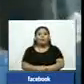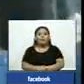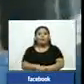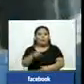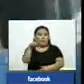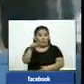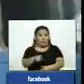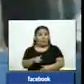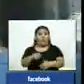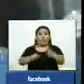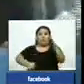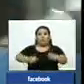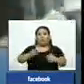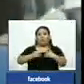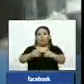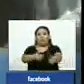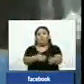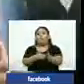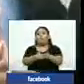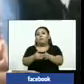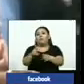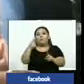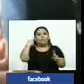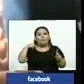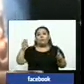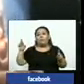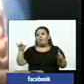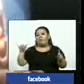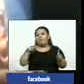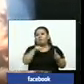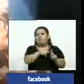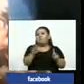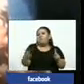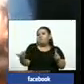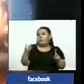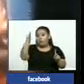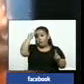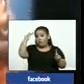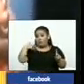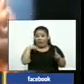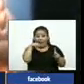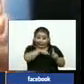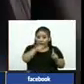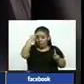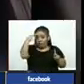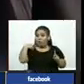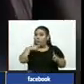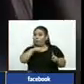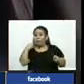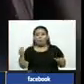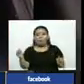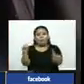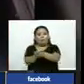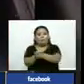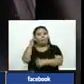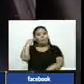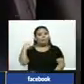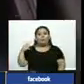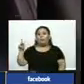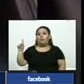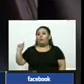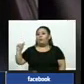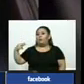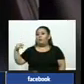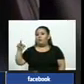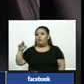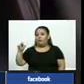Hoy inició la vista pública en contra de Brian Arévalo, acusado del feminicidio de su esposa Catherine Cárcamo, registrado en abril del